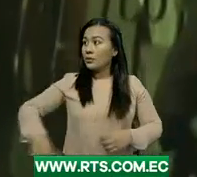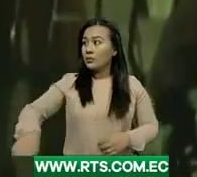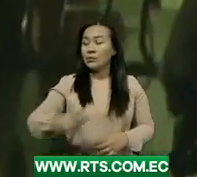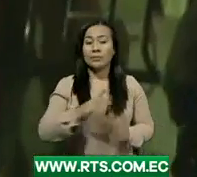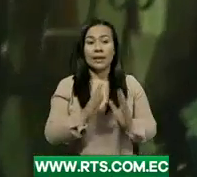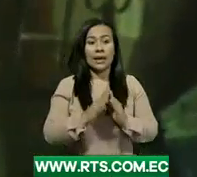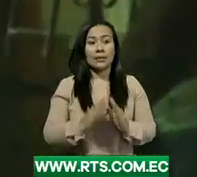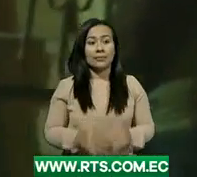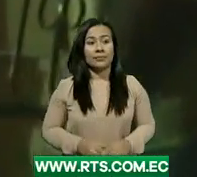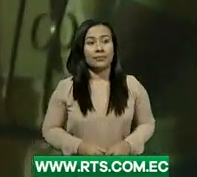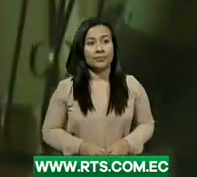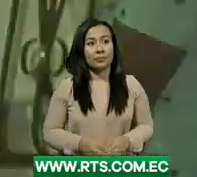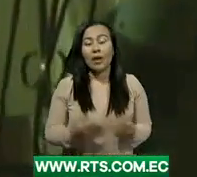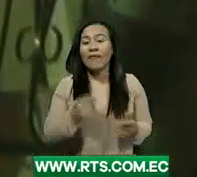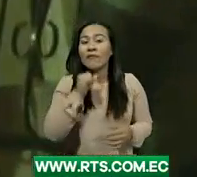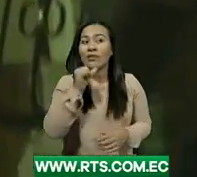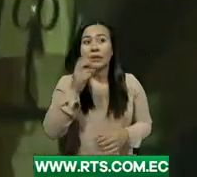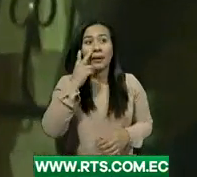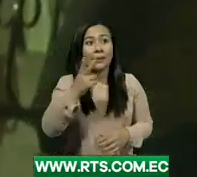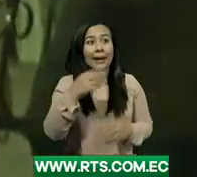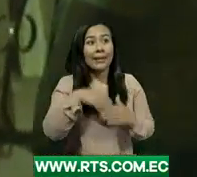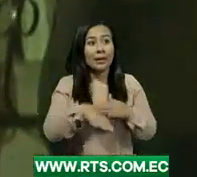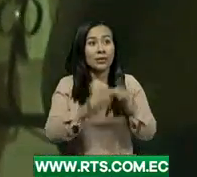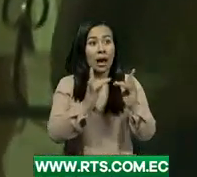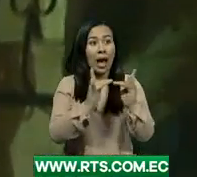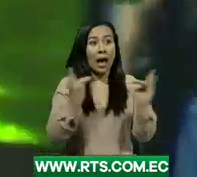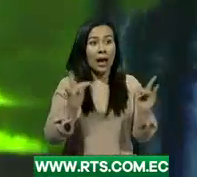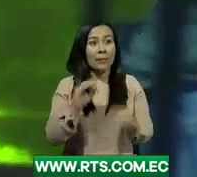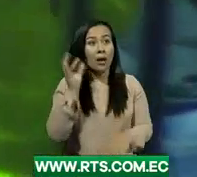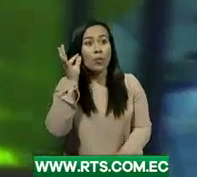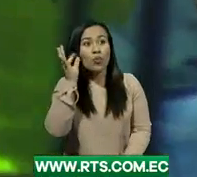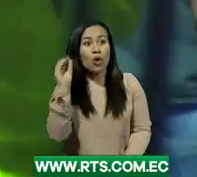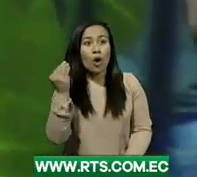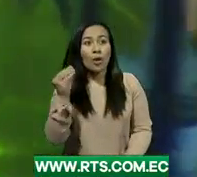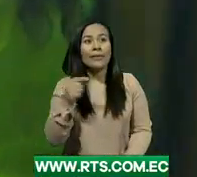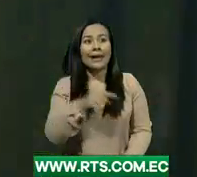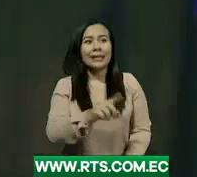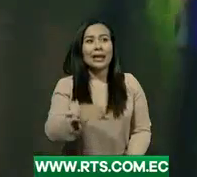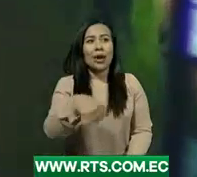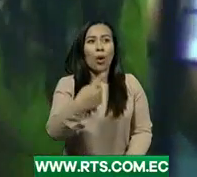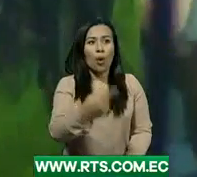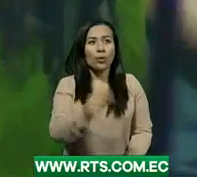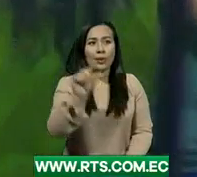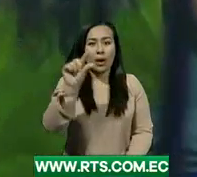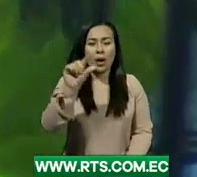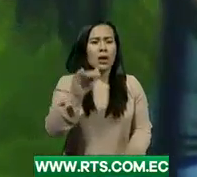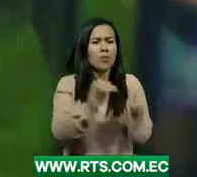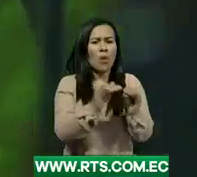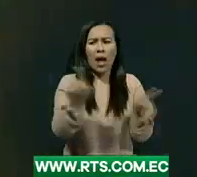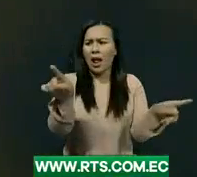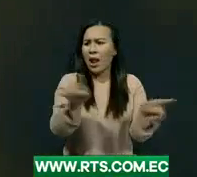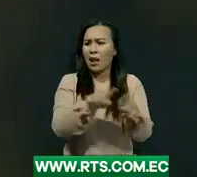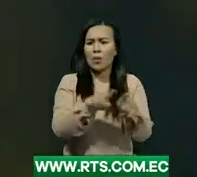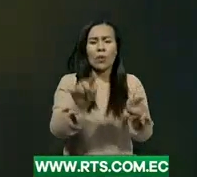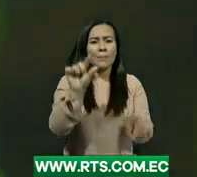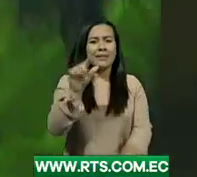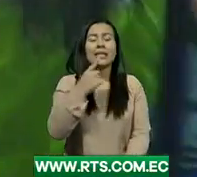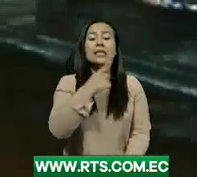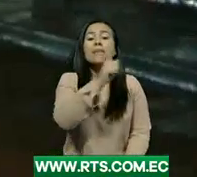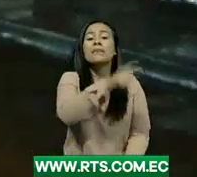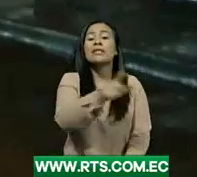embargo, no se percataron que en la cama de la adolescente existía otra vaina de similares características.